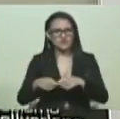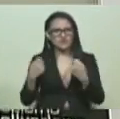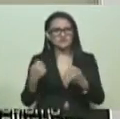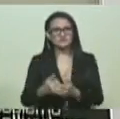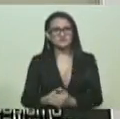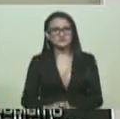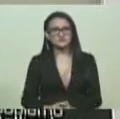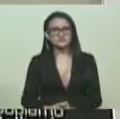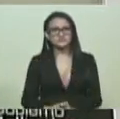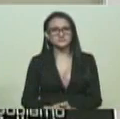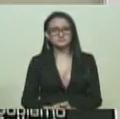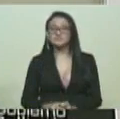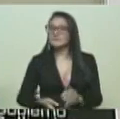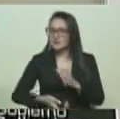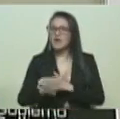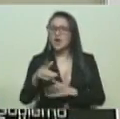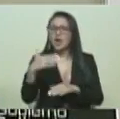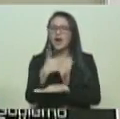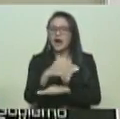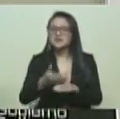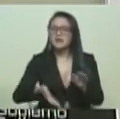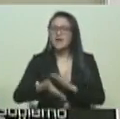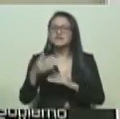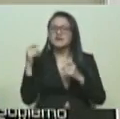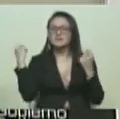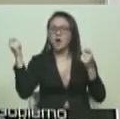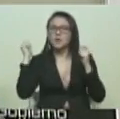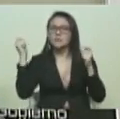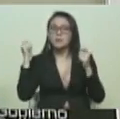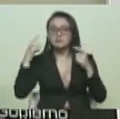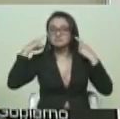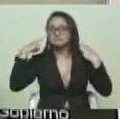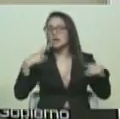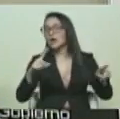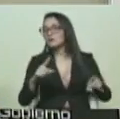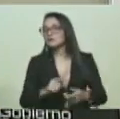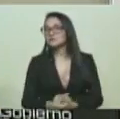los convocan a la calle y luego los dejan